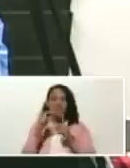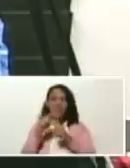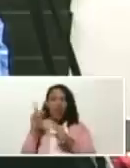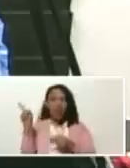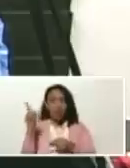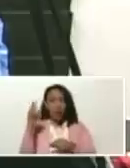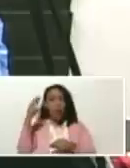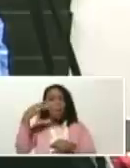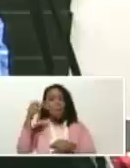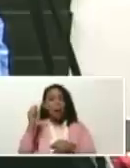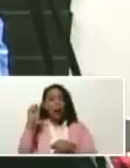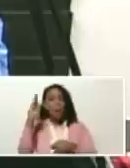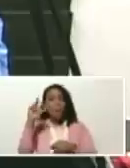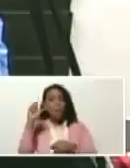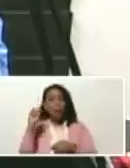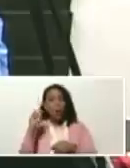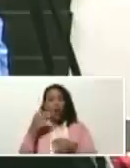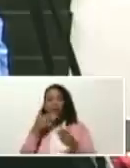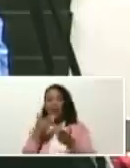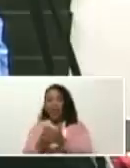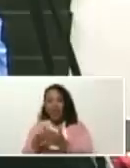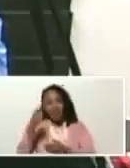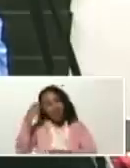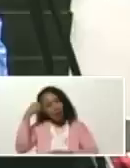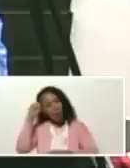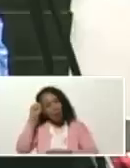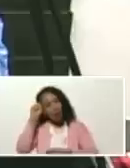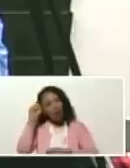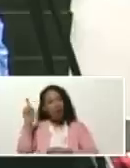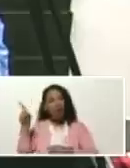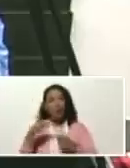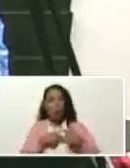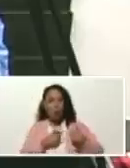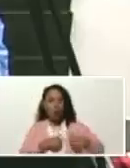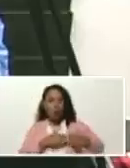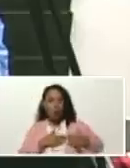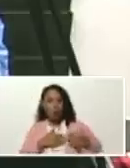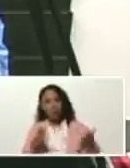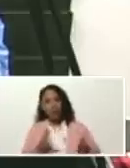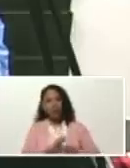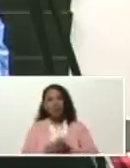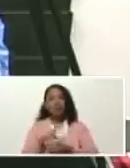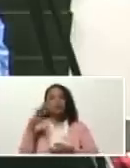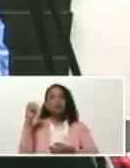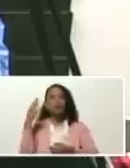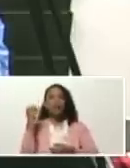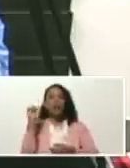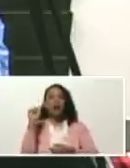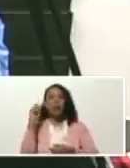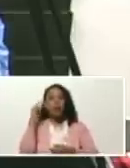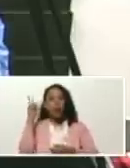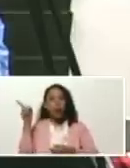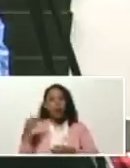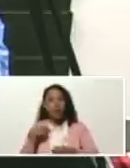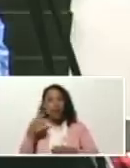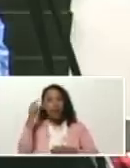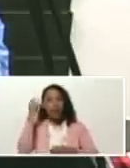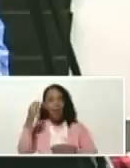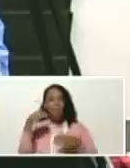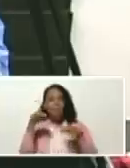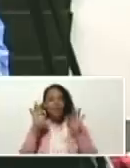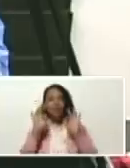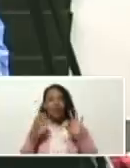Gracias de verdad por recordarlo dice Ana desde su corazón María Plaza un día especial